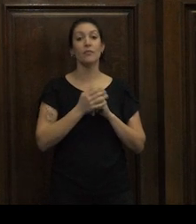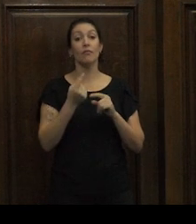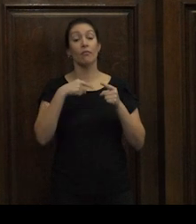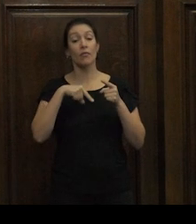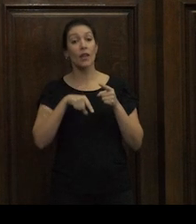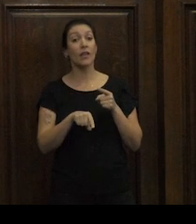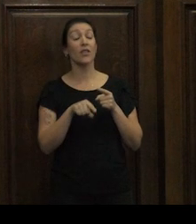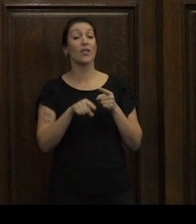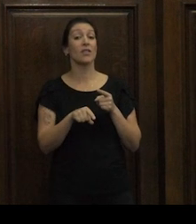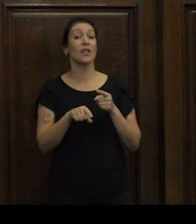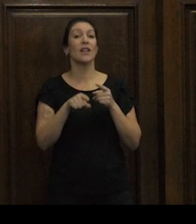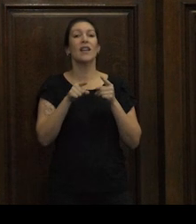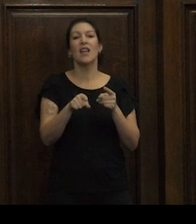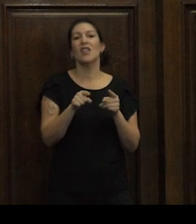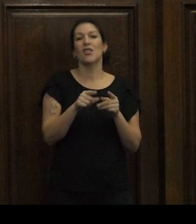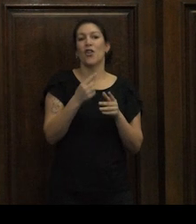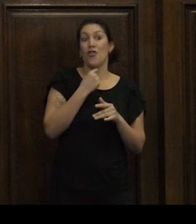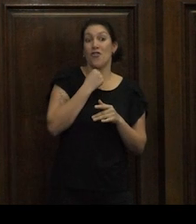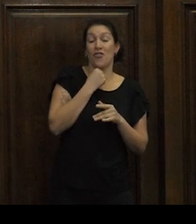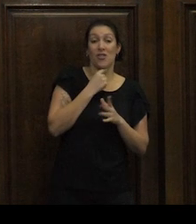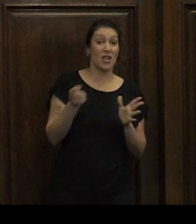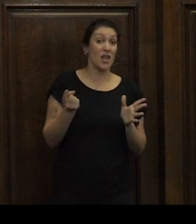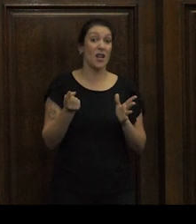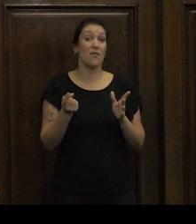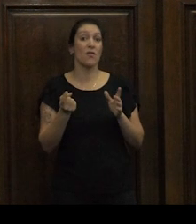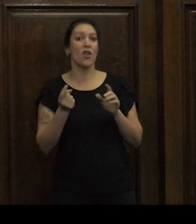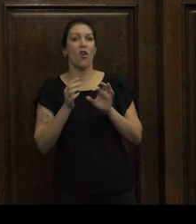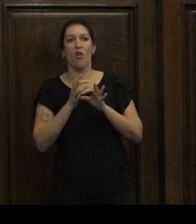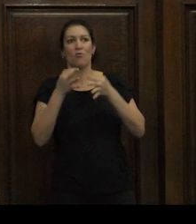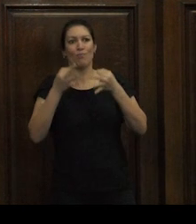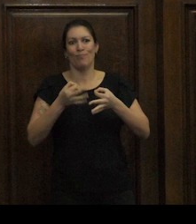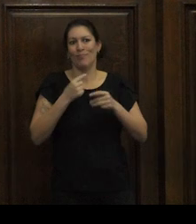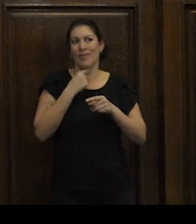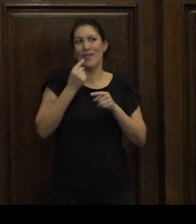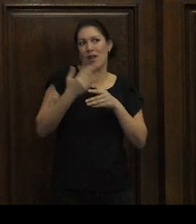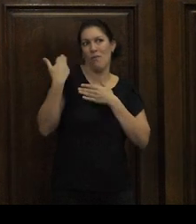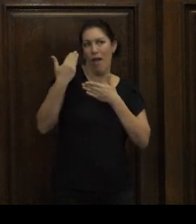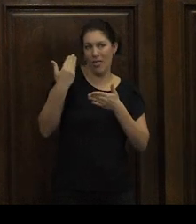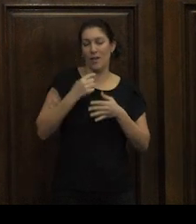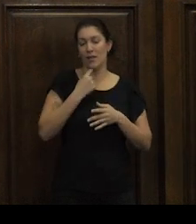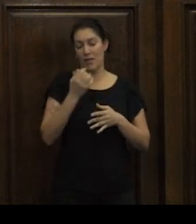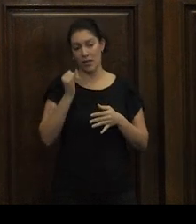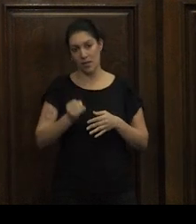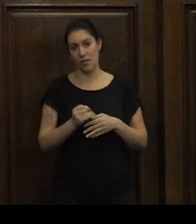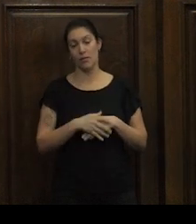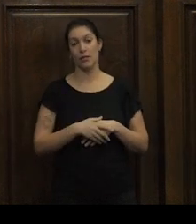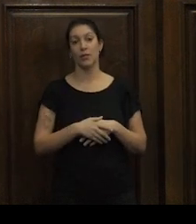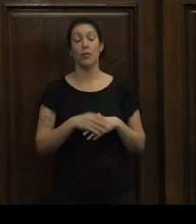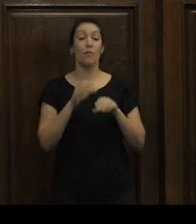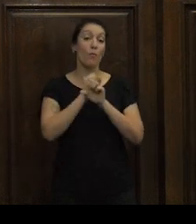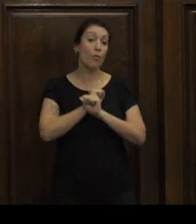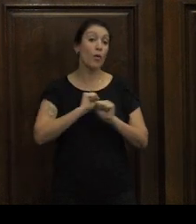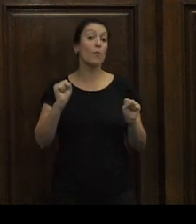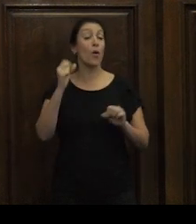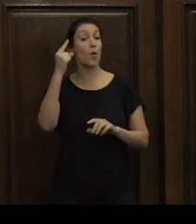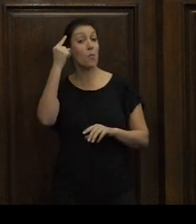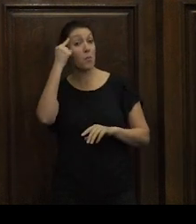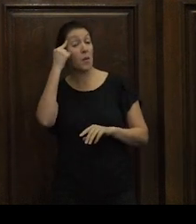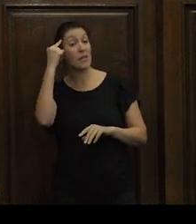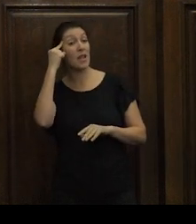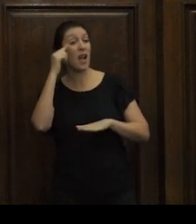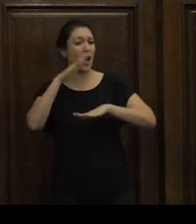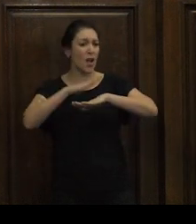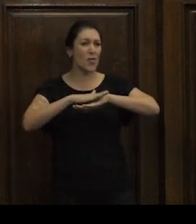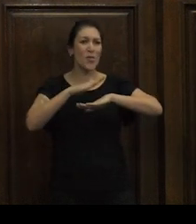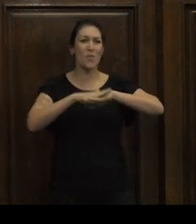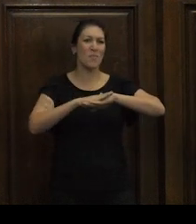aquel lema, usted debe, no funciona más o no con tanta eficacia como solía funcionar. podemos intuir que la culpa